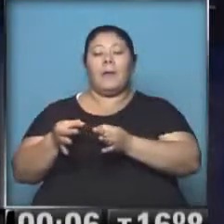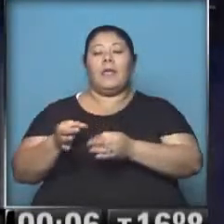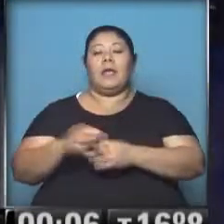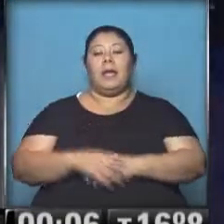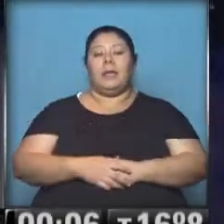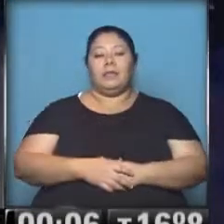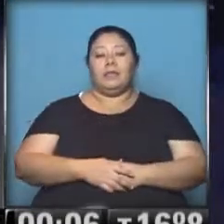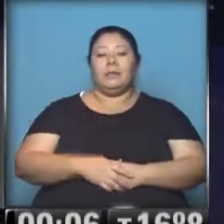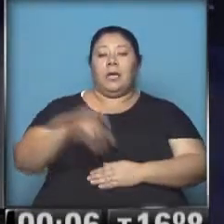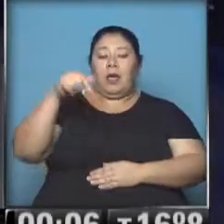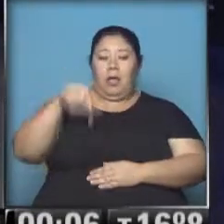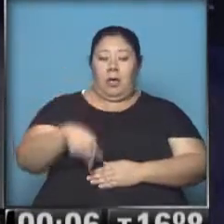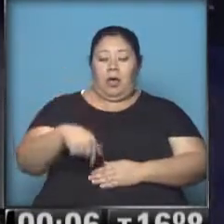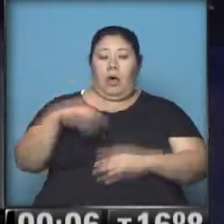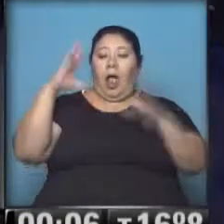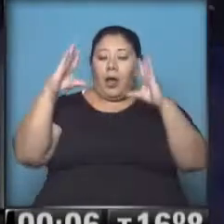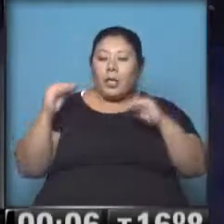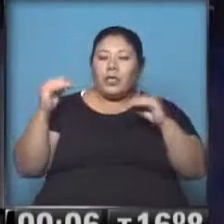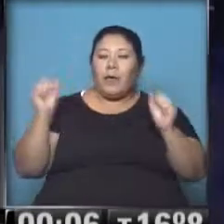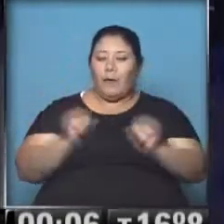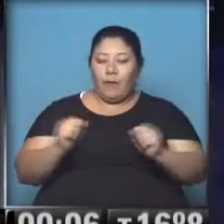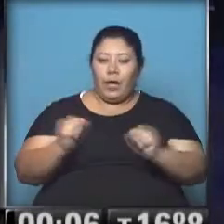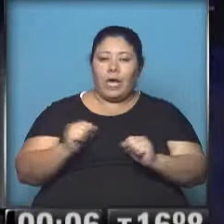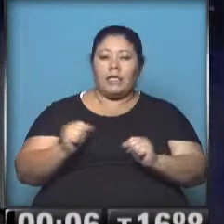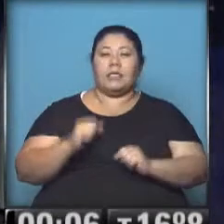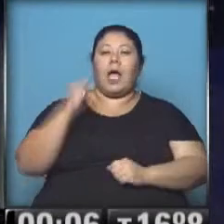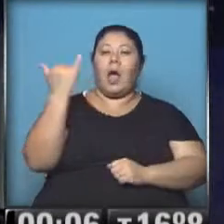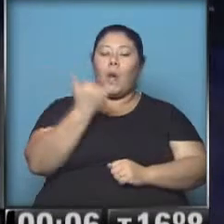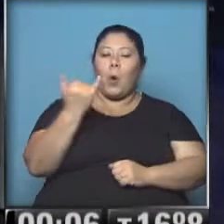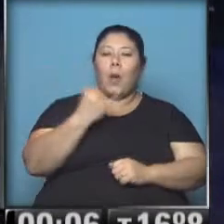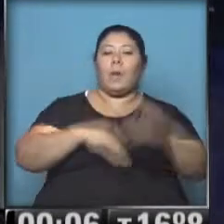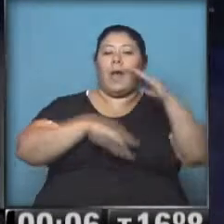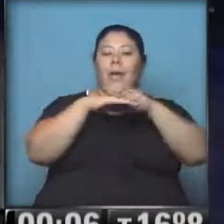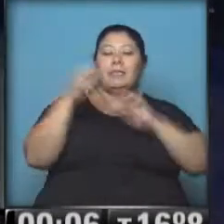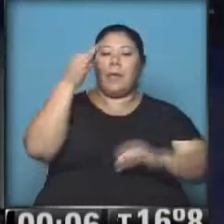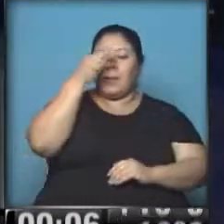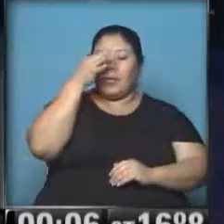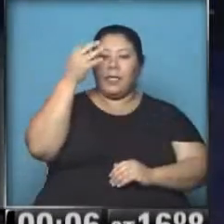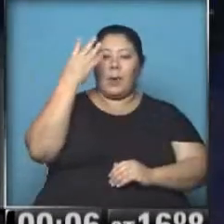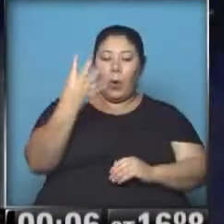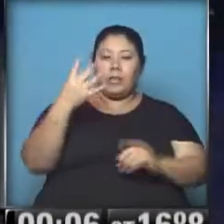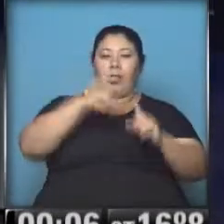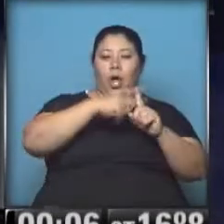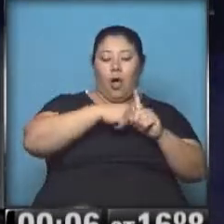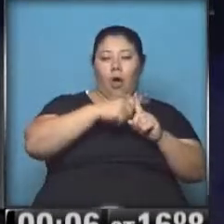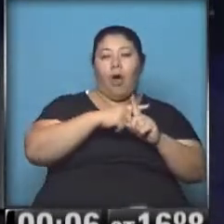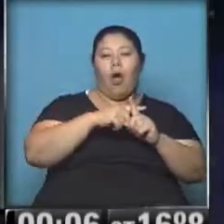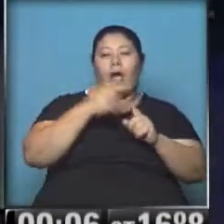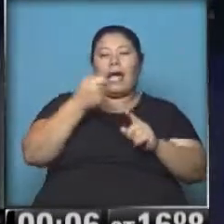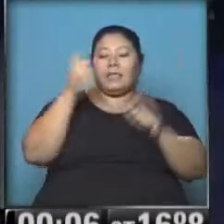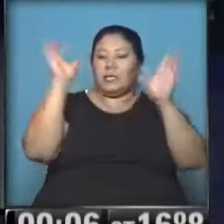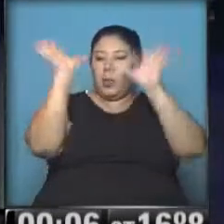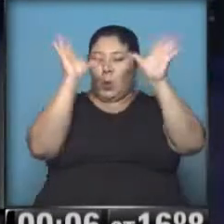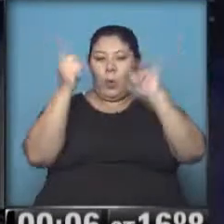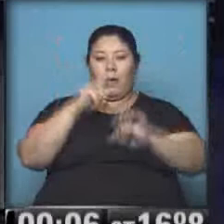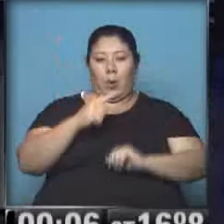en la ciudad de Buenos Aires, 16 grados 8, esperamos para este jueves una máxima de 24 grados, casi sin nubes en el cielo, y los próximos días. Y en